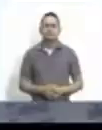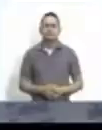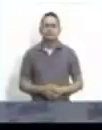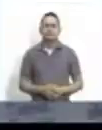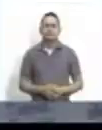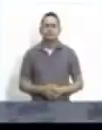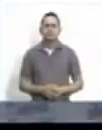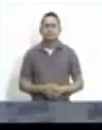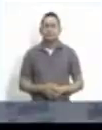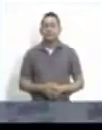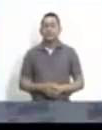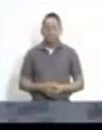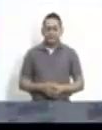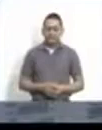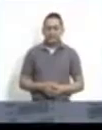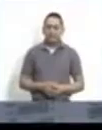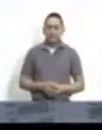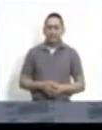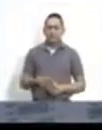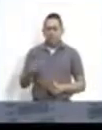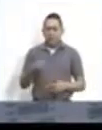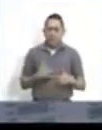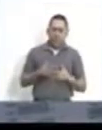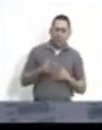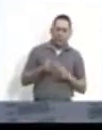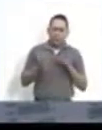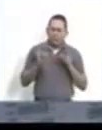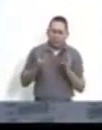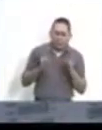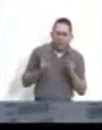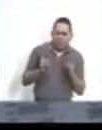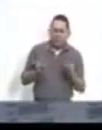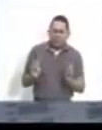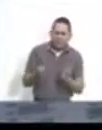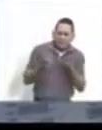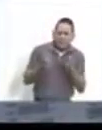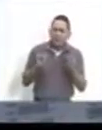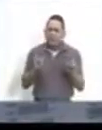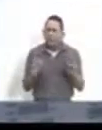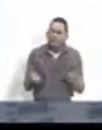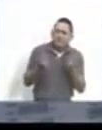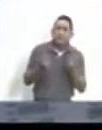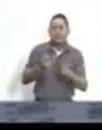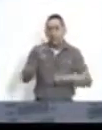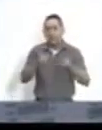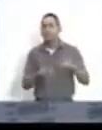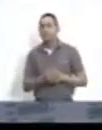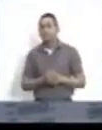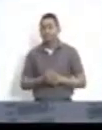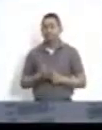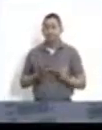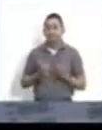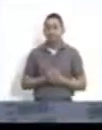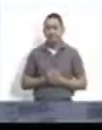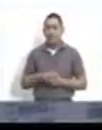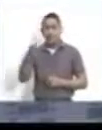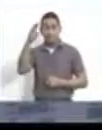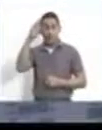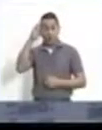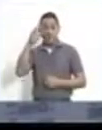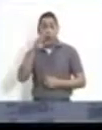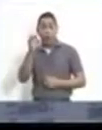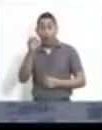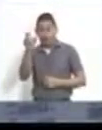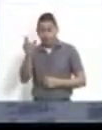Televista. La esperanza en la tragedia de Mocoa no disminuye. Este es el caso de un agente de la policía que le salvó la vida a un bebecito y